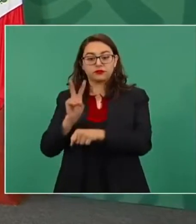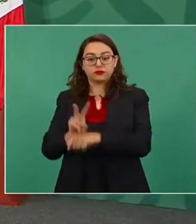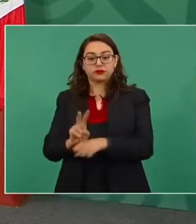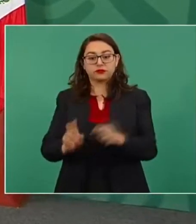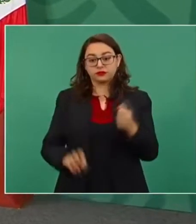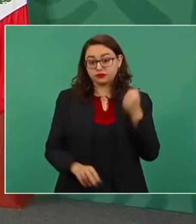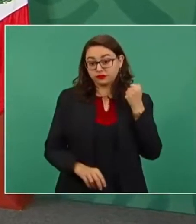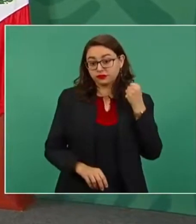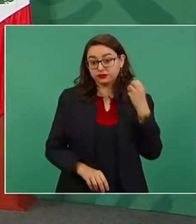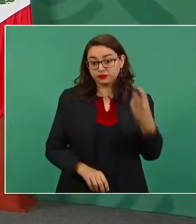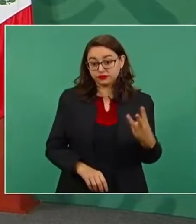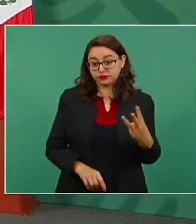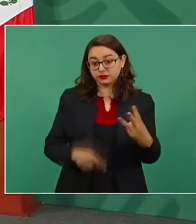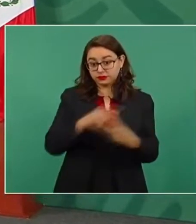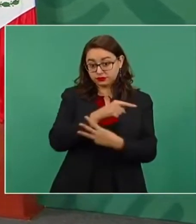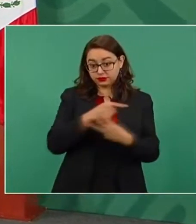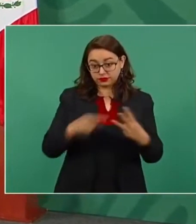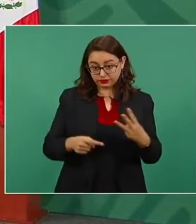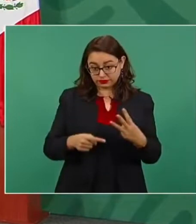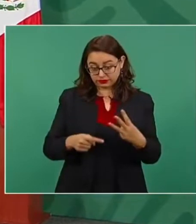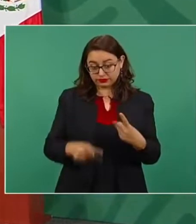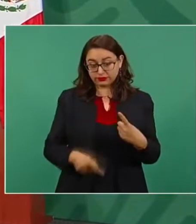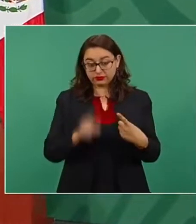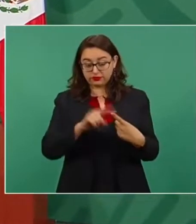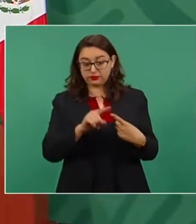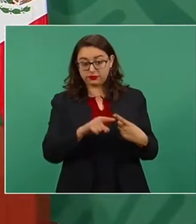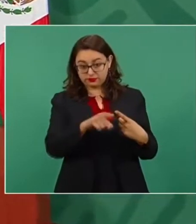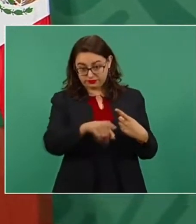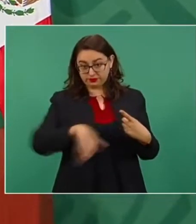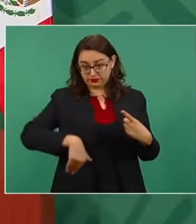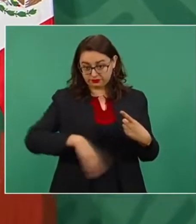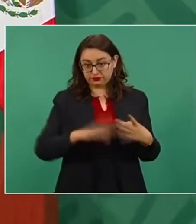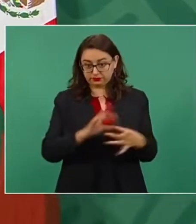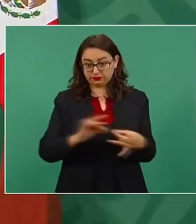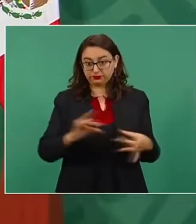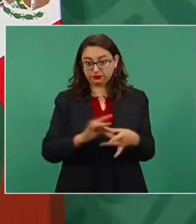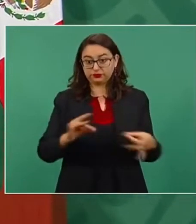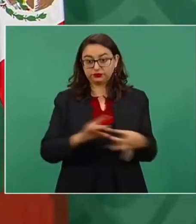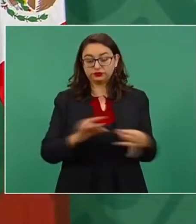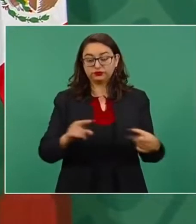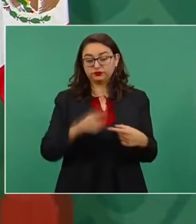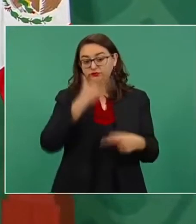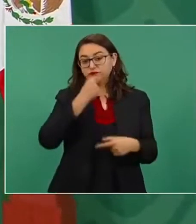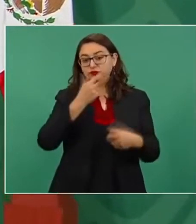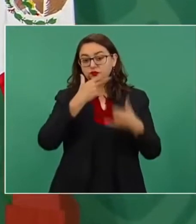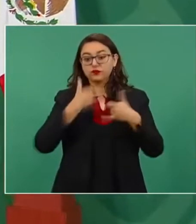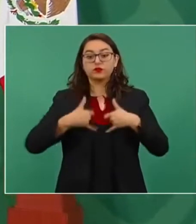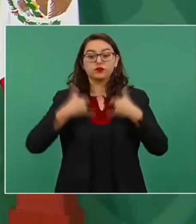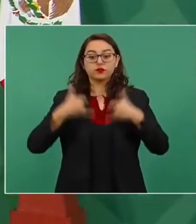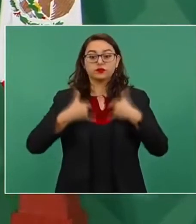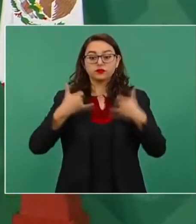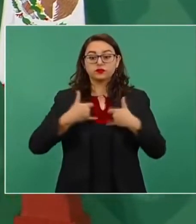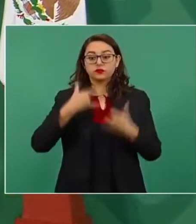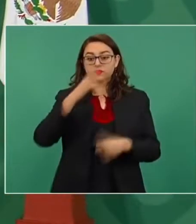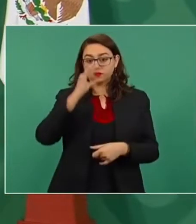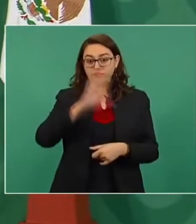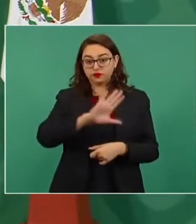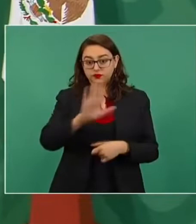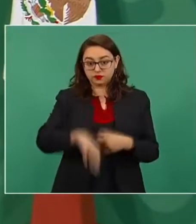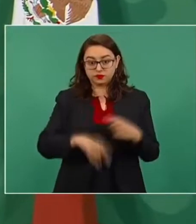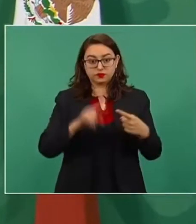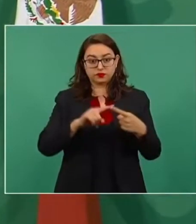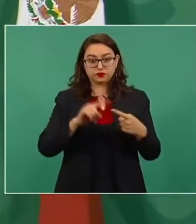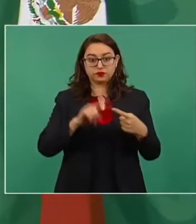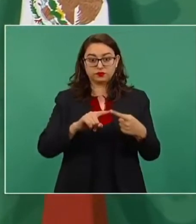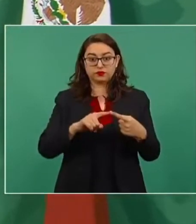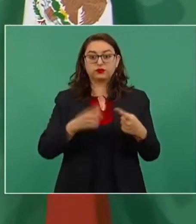casos, esto del joven que perdió la vida, hay